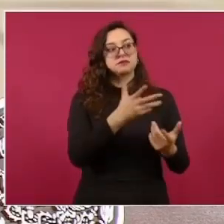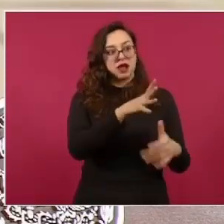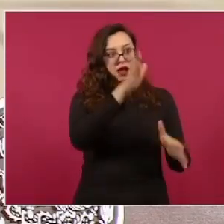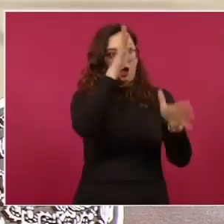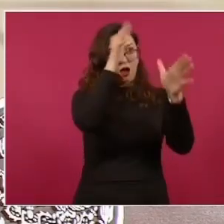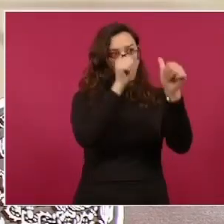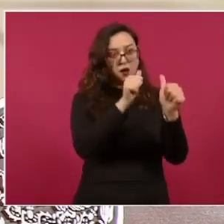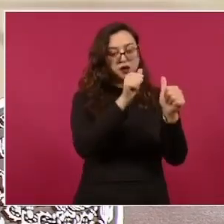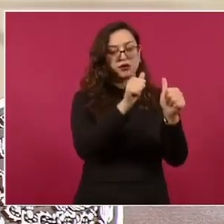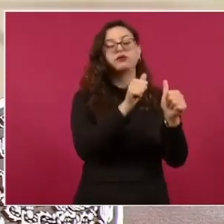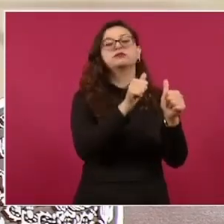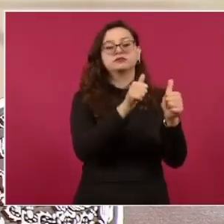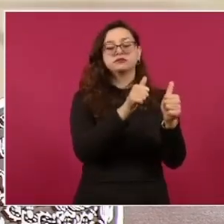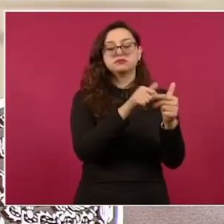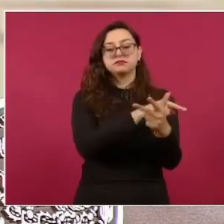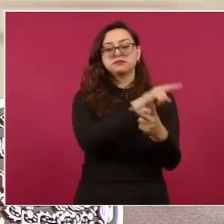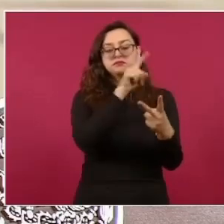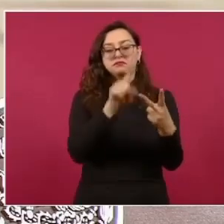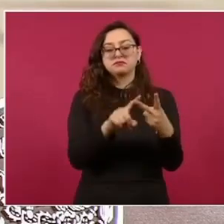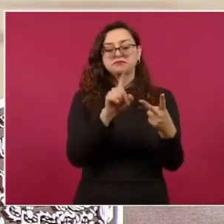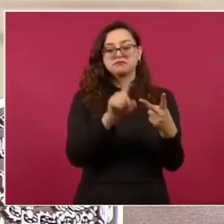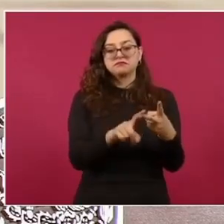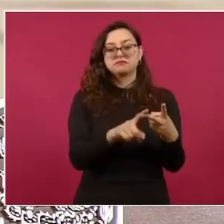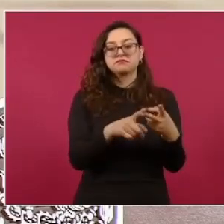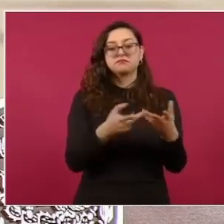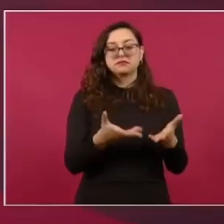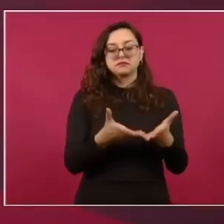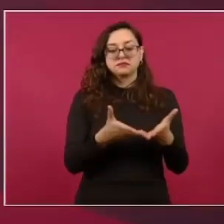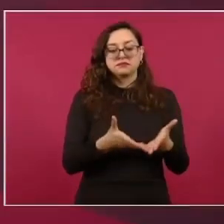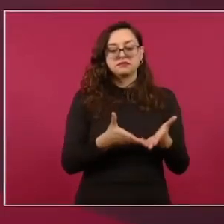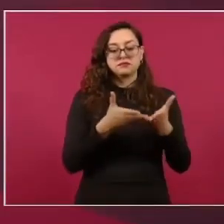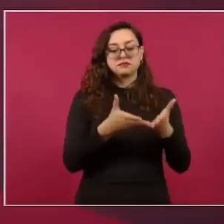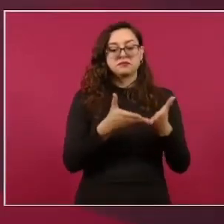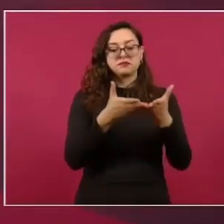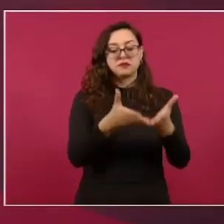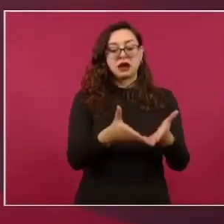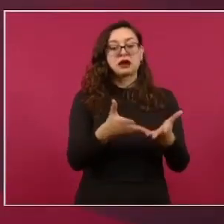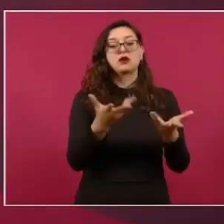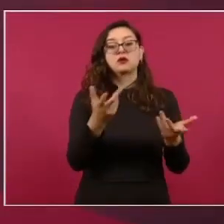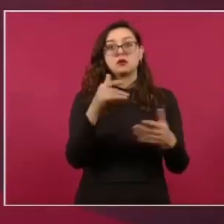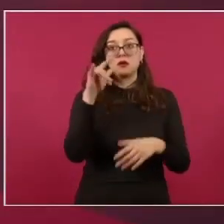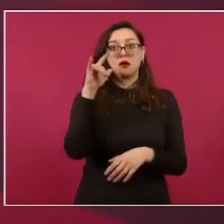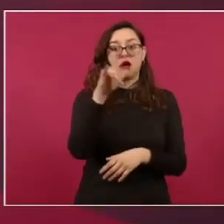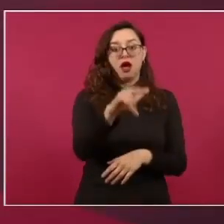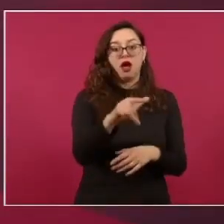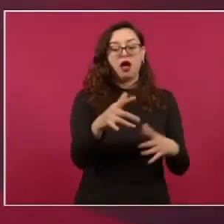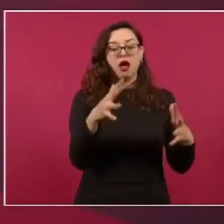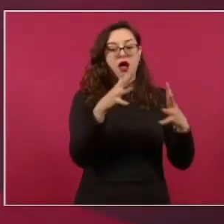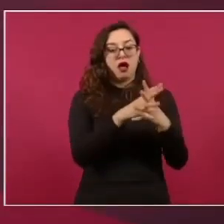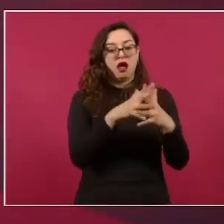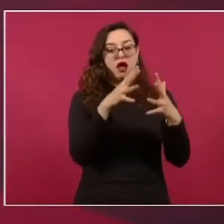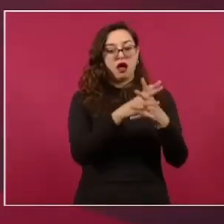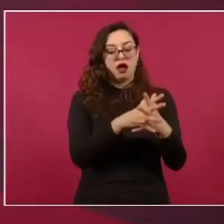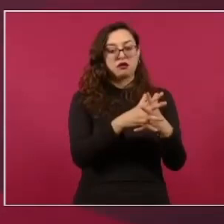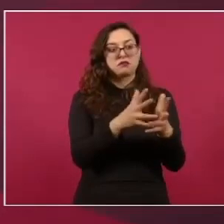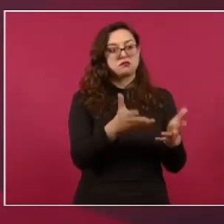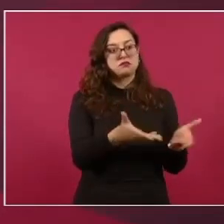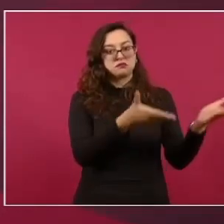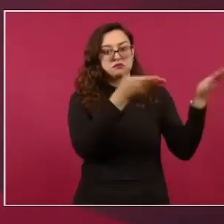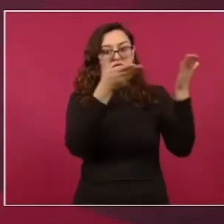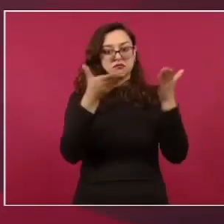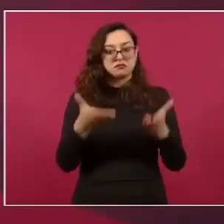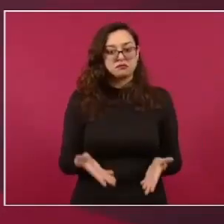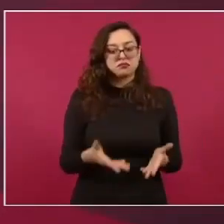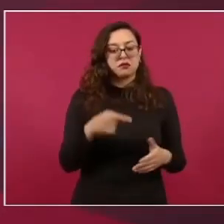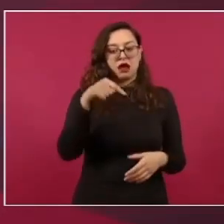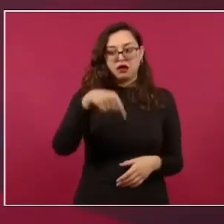que concedía prerrogativas a los barcos, hidroaviones de guerra y navíos de patente de corso que desearan arribar y fondear en